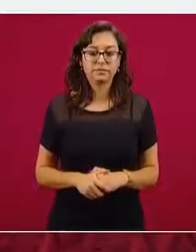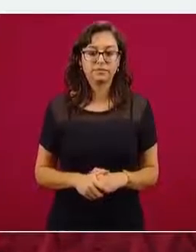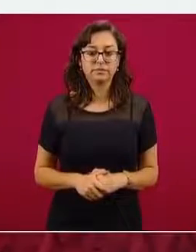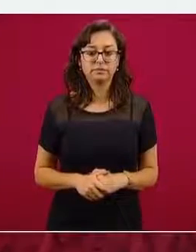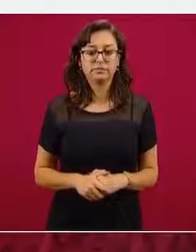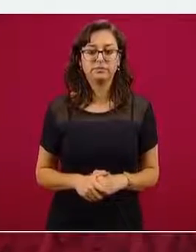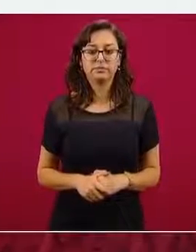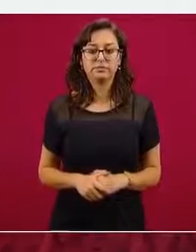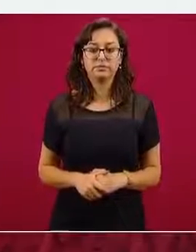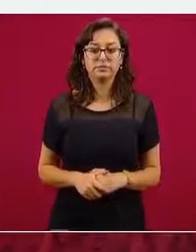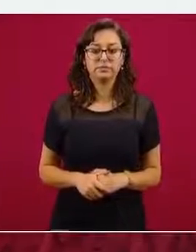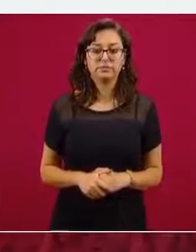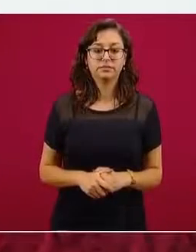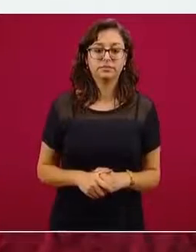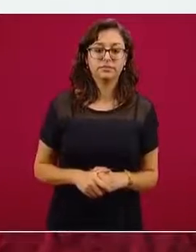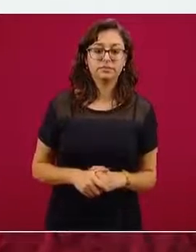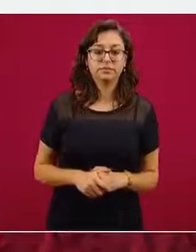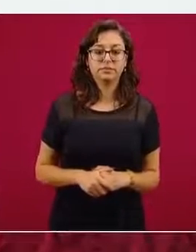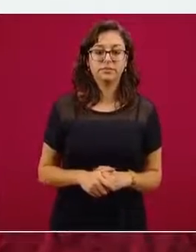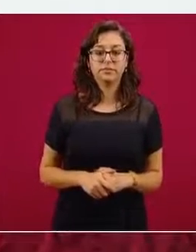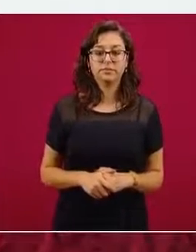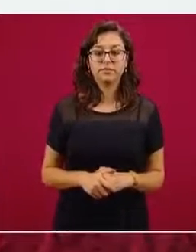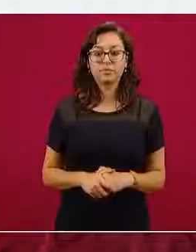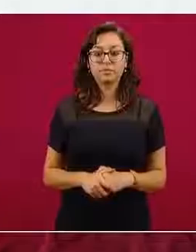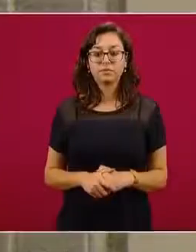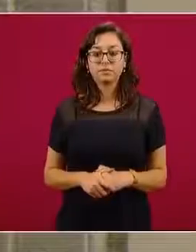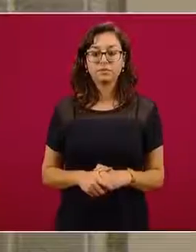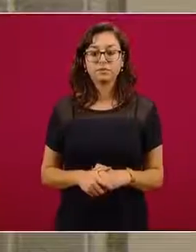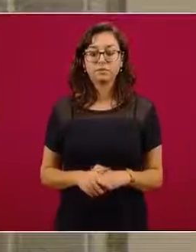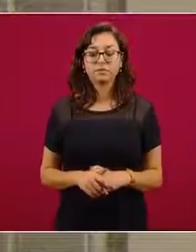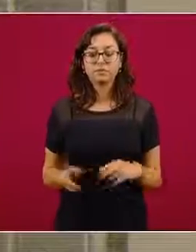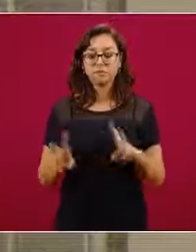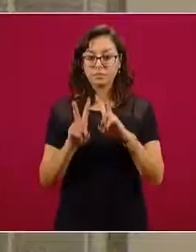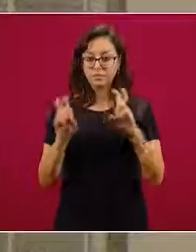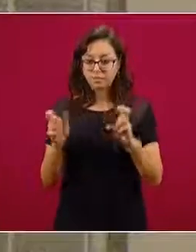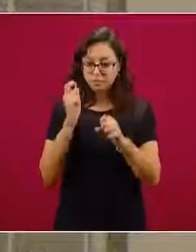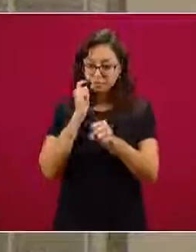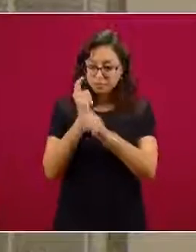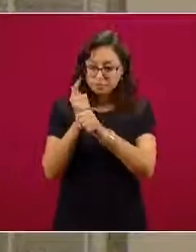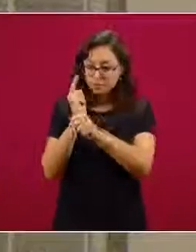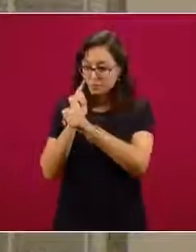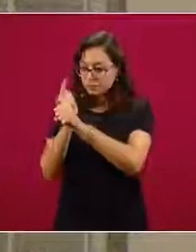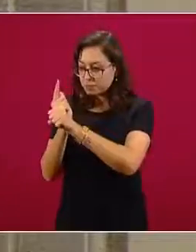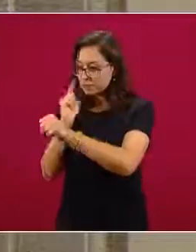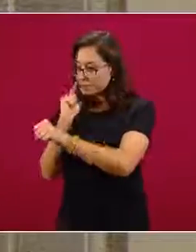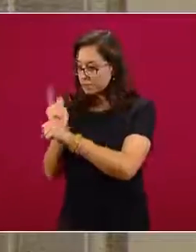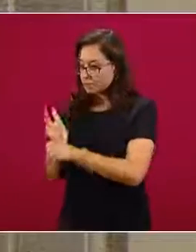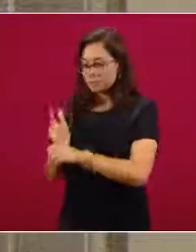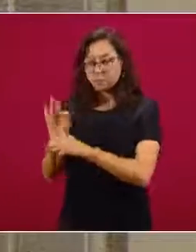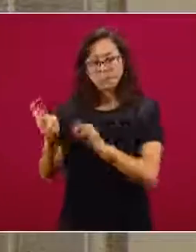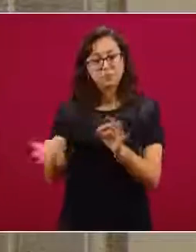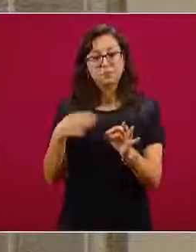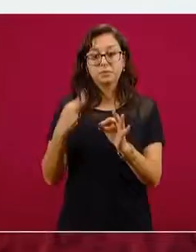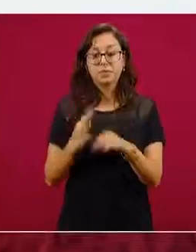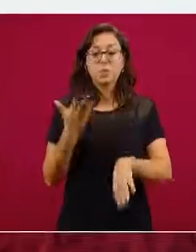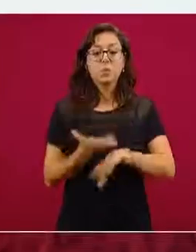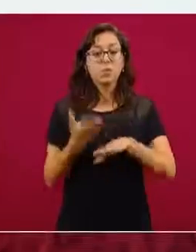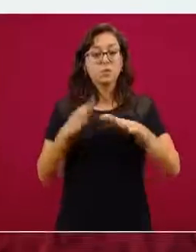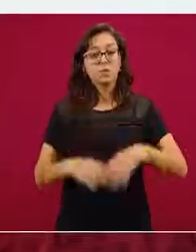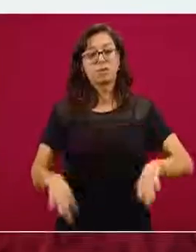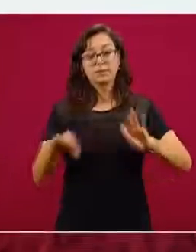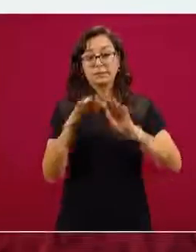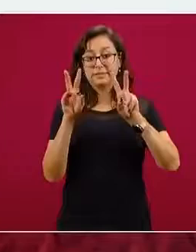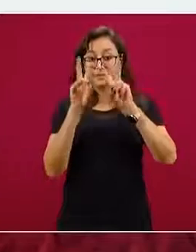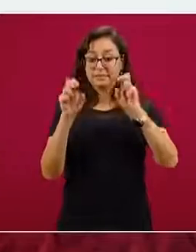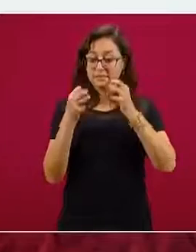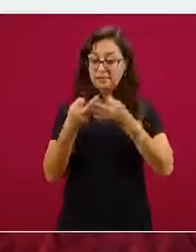Bueno, con esto termino la parte del diagnóstico y por qué la relevancia de la política de suelo. La